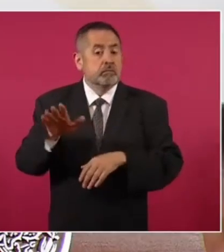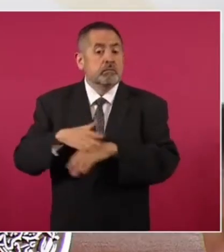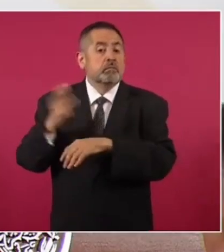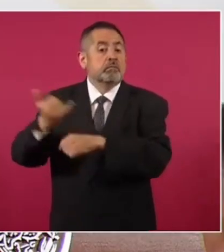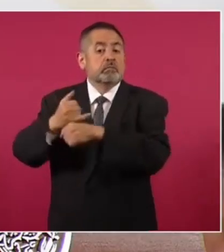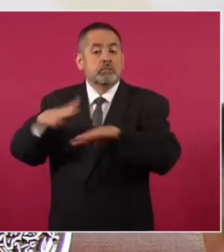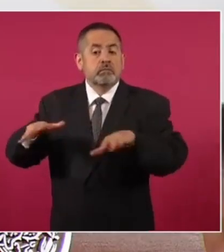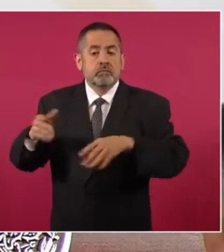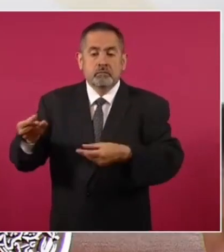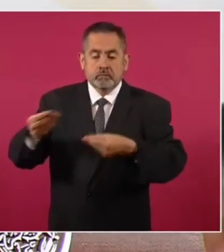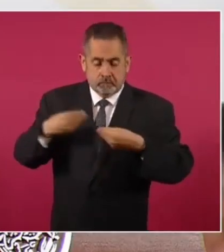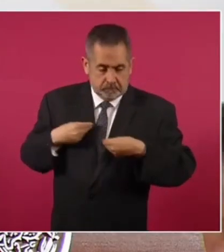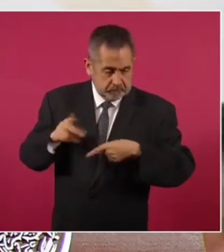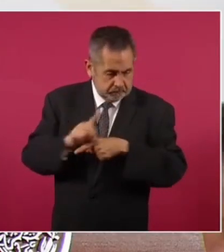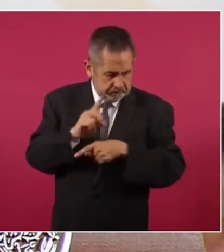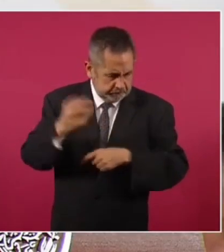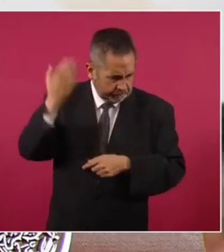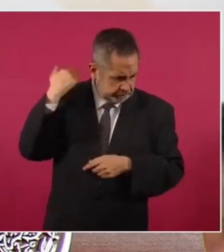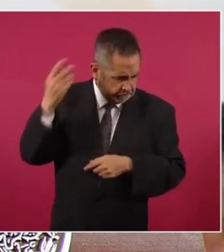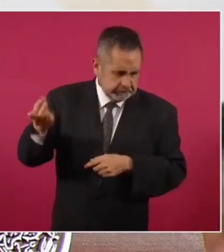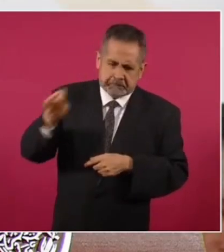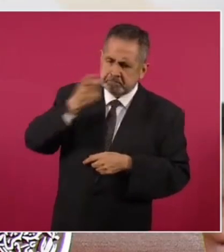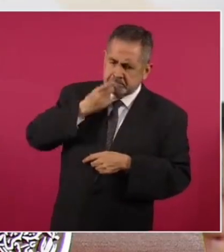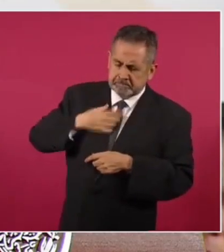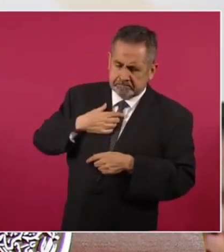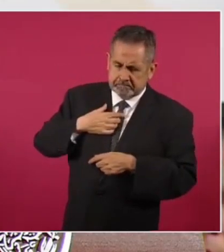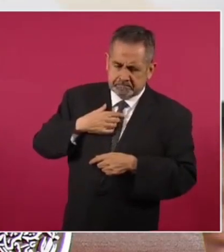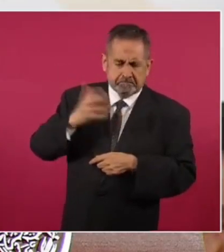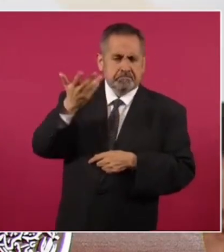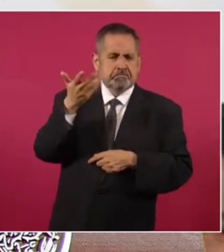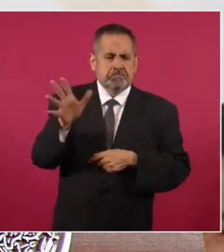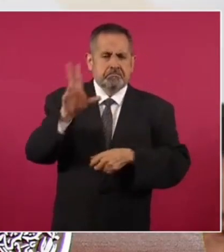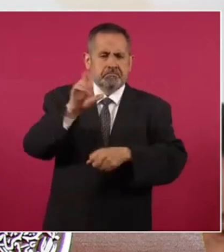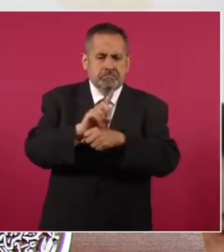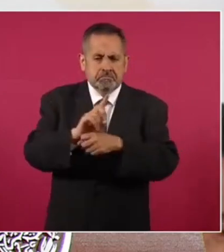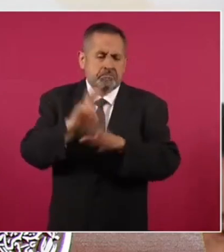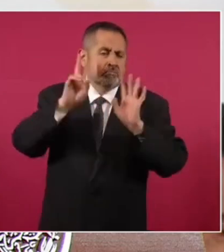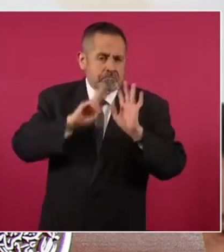informe lo tengo de hace como 10 días.